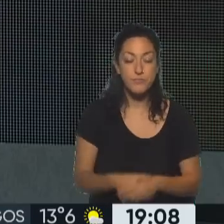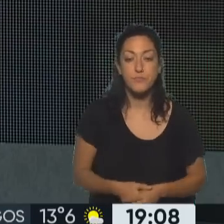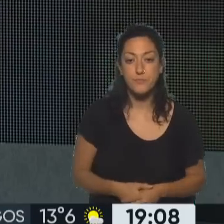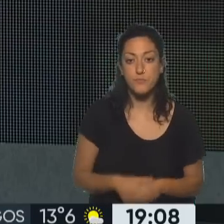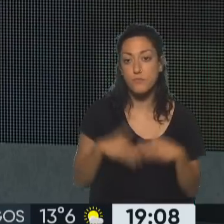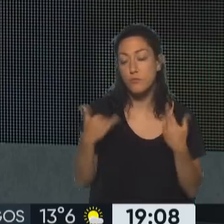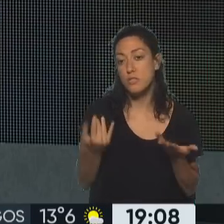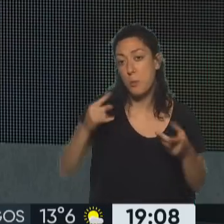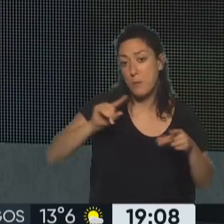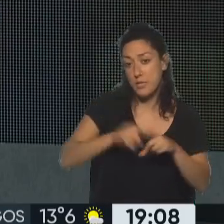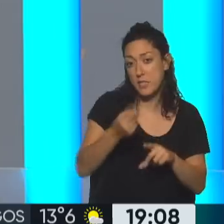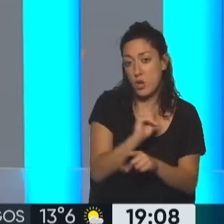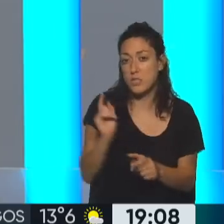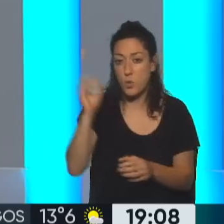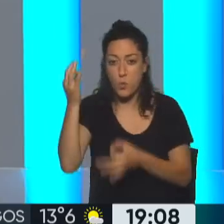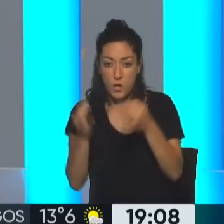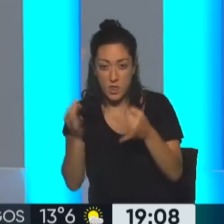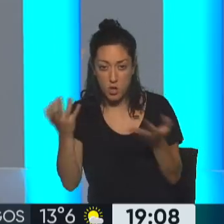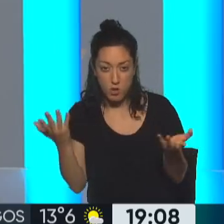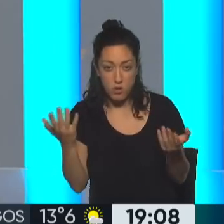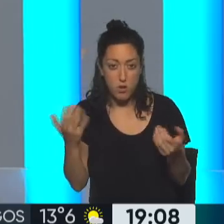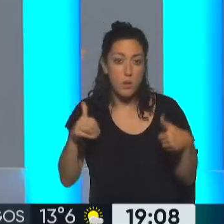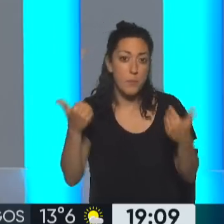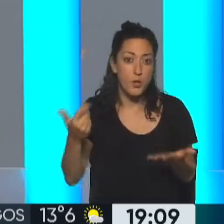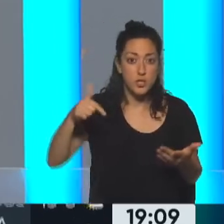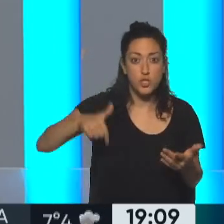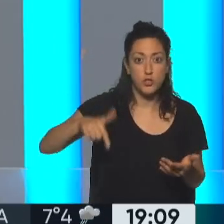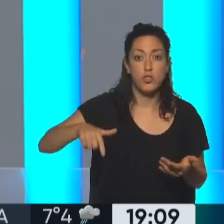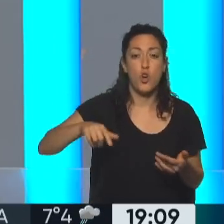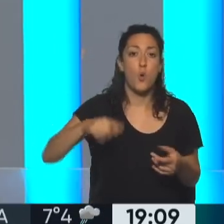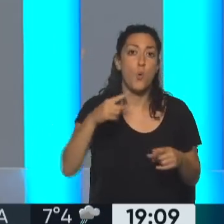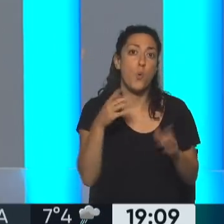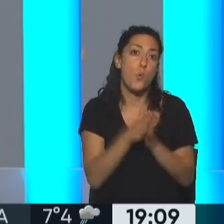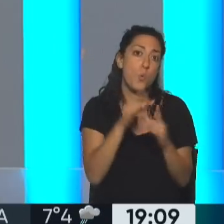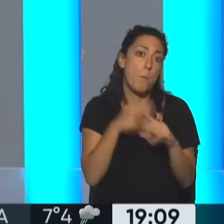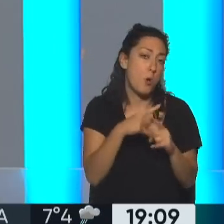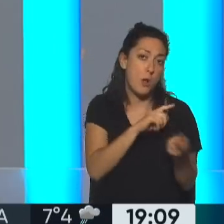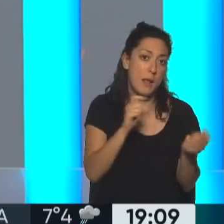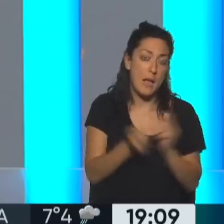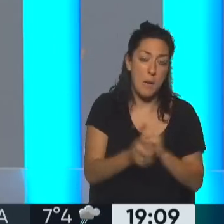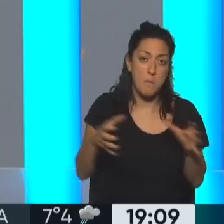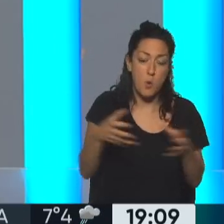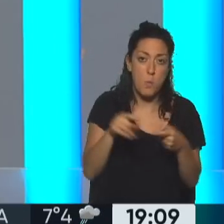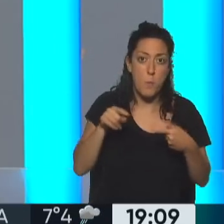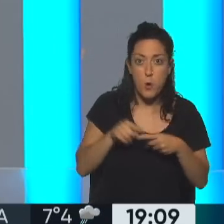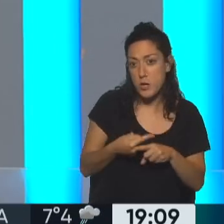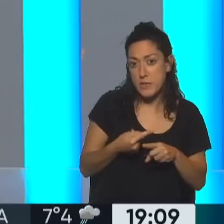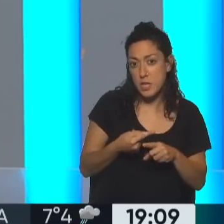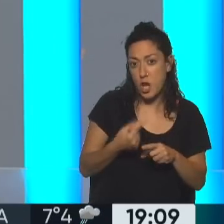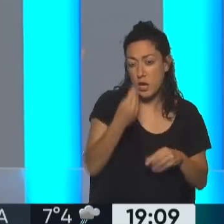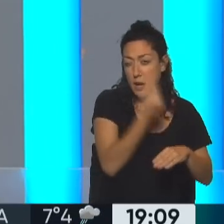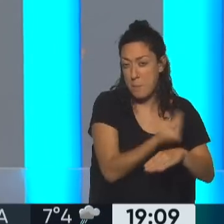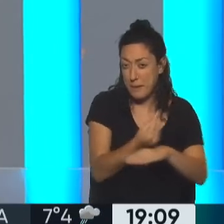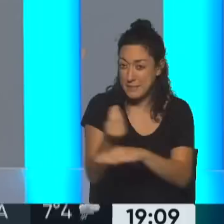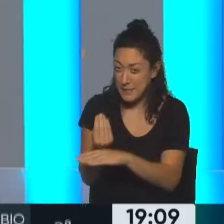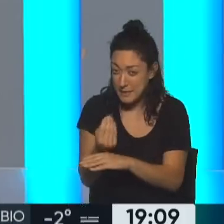Por eso creo yo que la verdad que el territorio de disputa hoy de Juntos por el Cambio, creo yo, esta oposición que realmente ni siquiera representa a